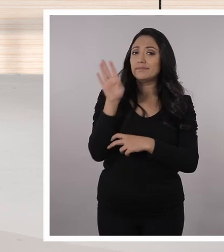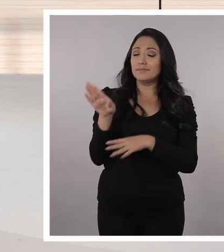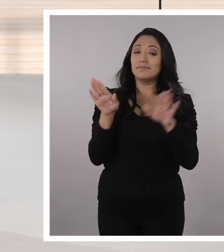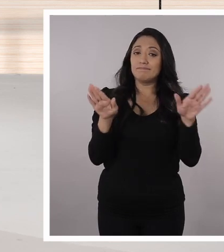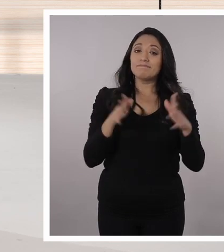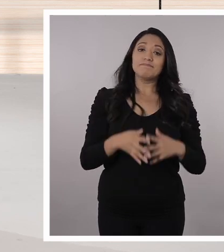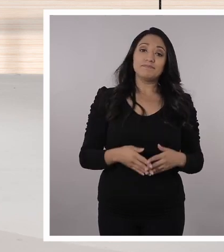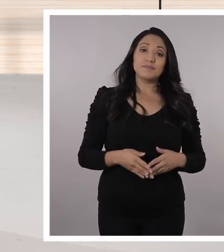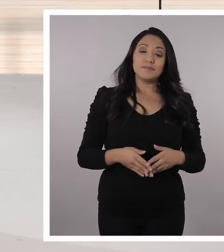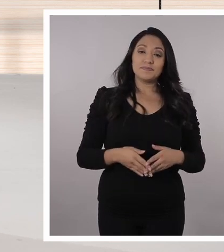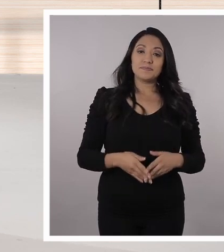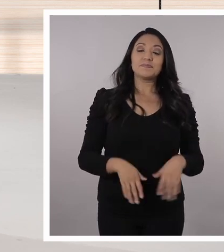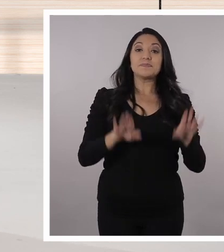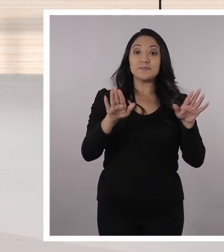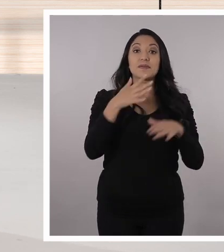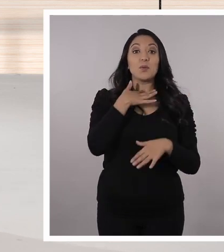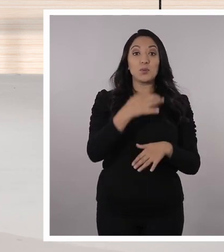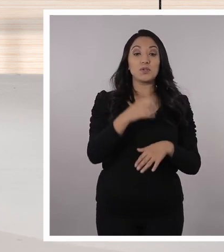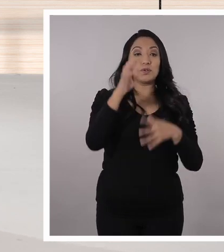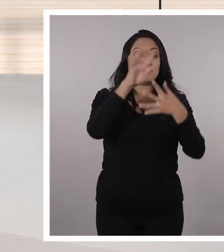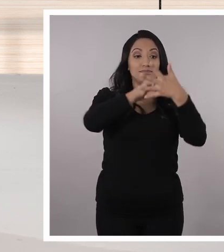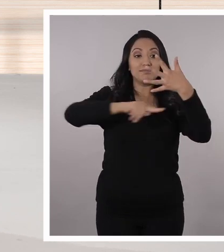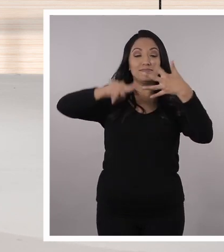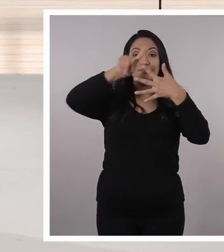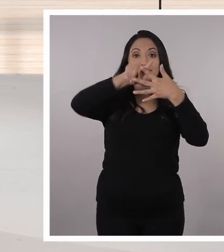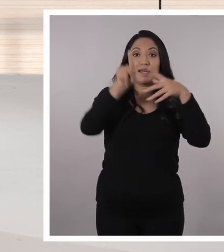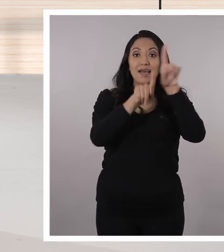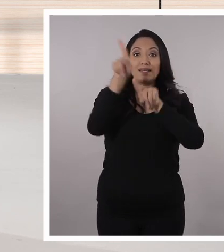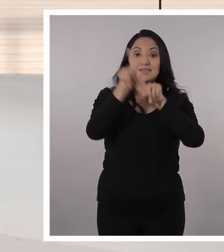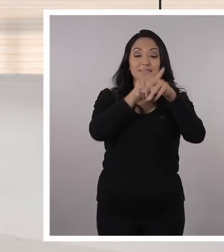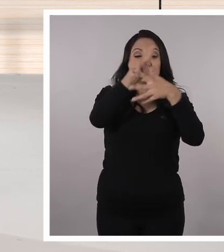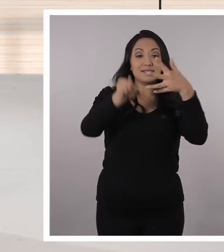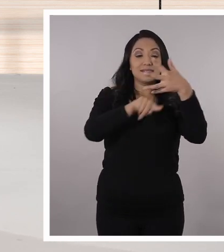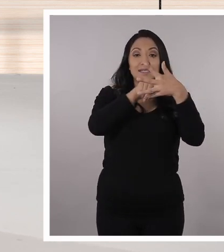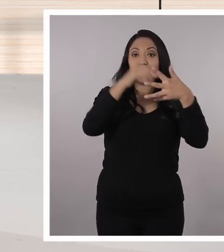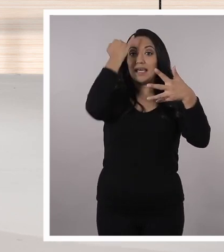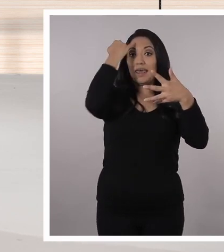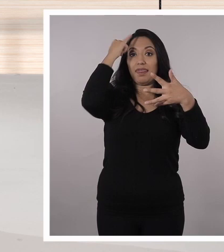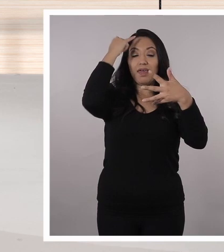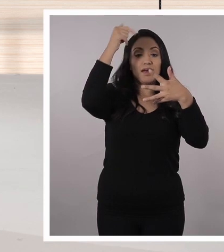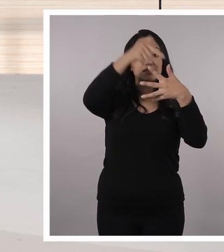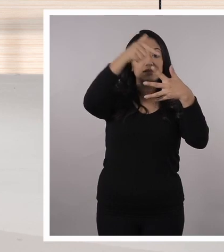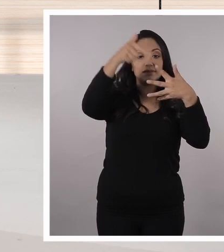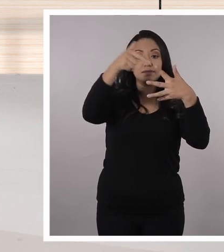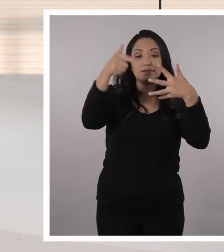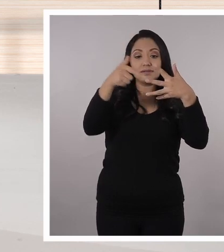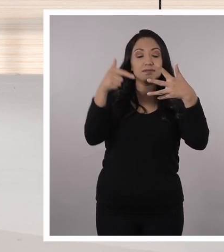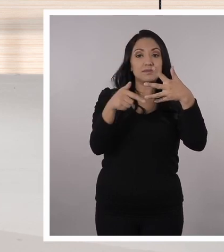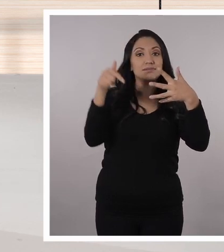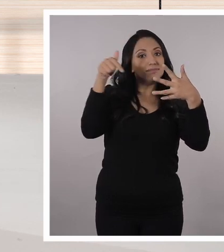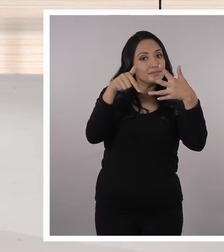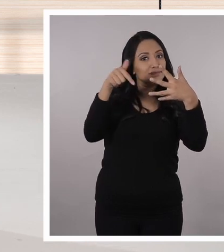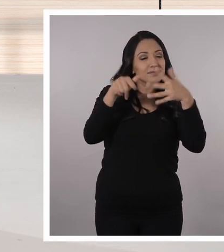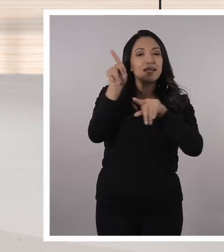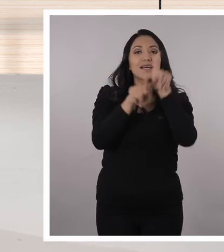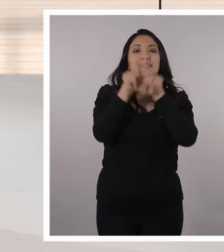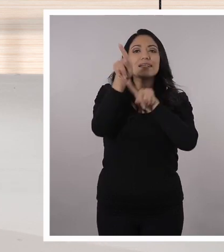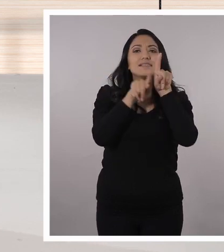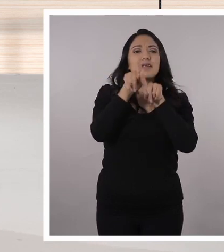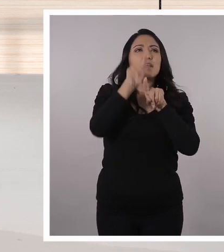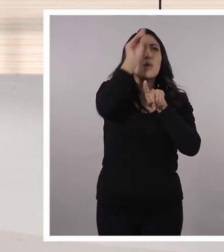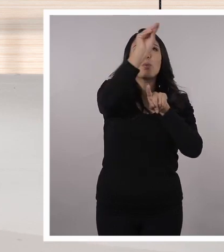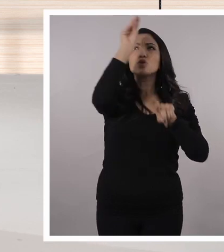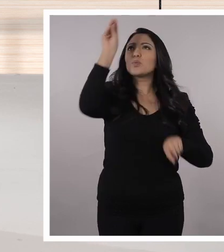este tipo de estudios. Sí. Profe, me encantó esta rutina de pensamiento. Gracias, Son Nelly. 5 ideas principales en nuestra estrella, en